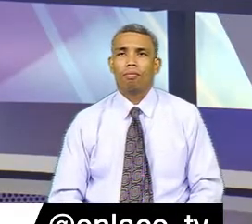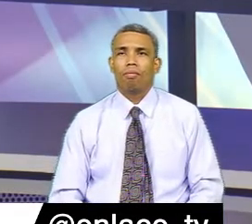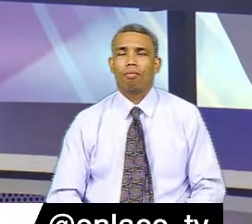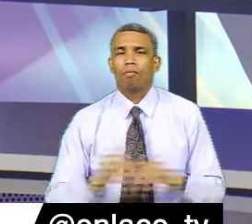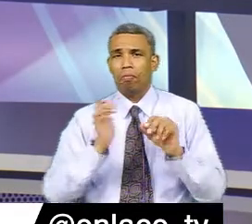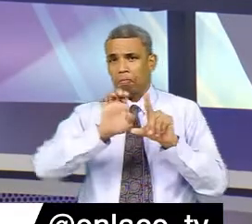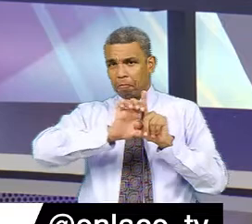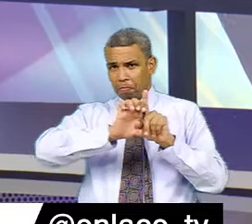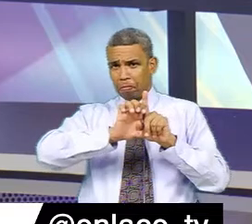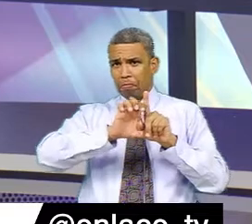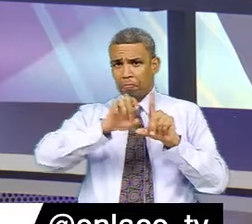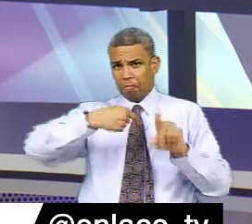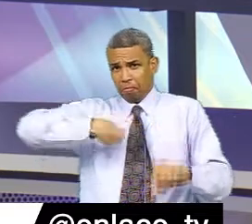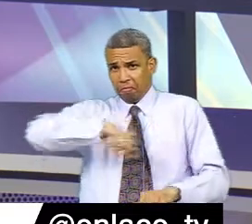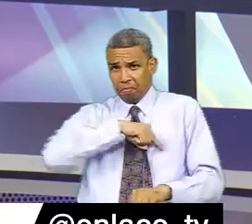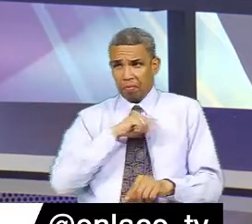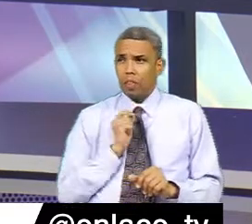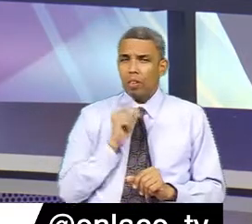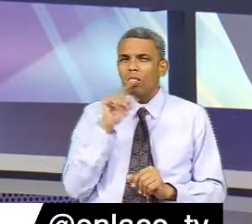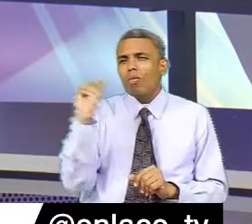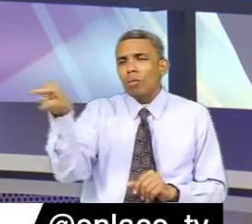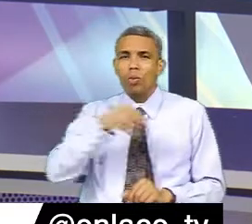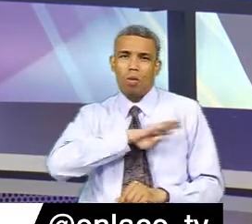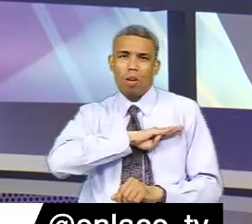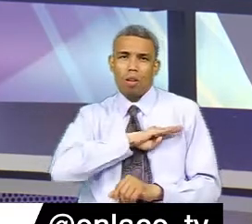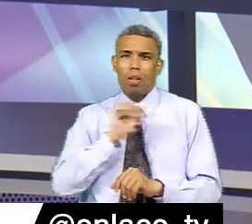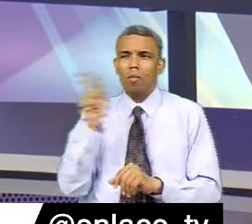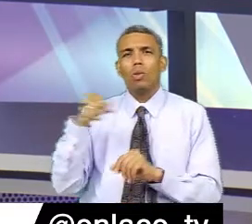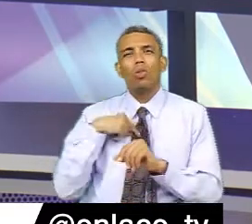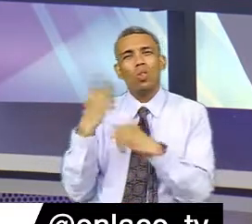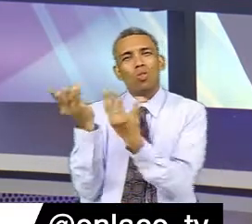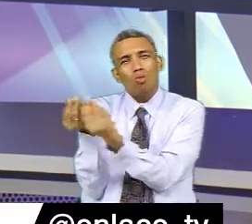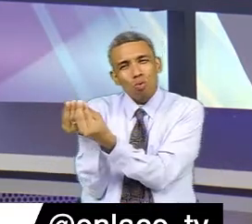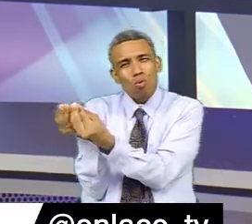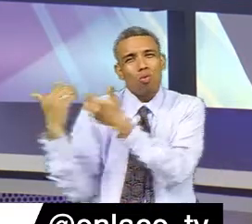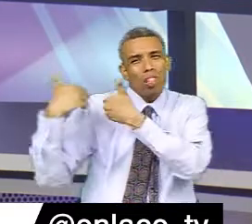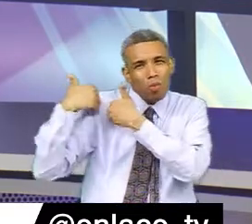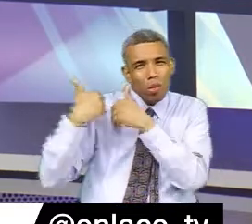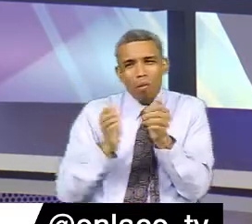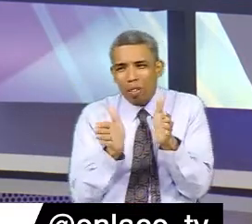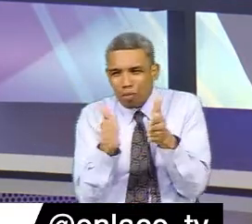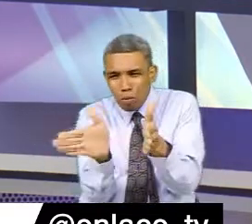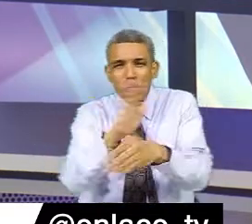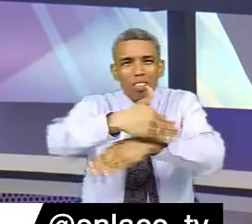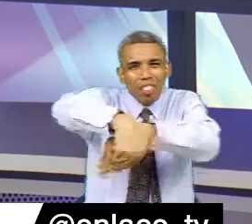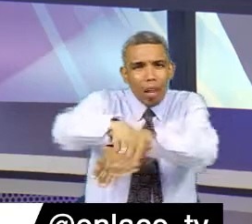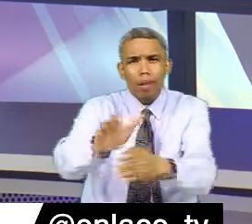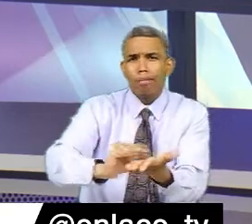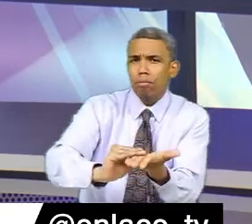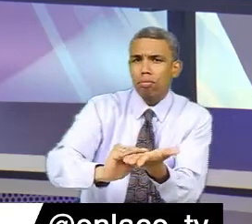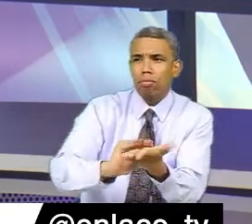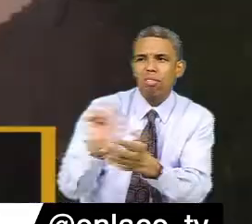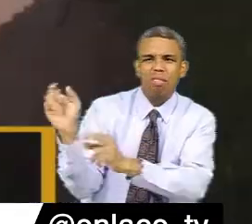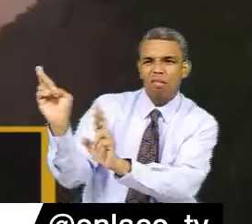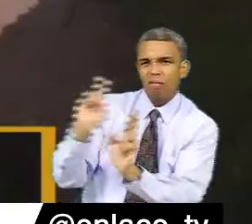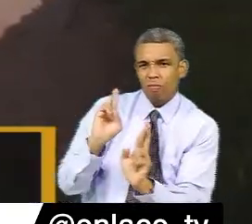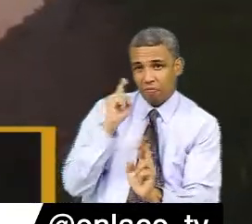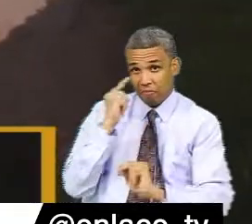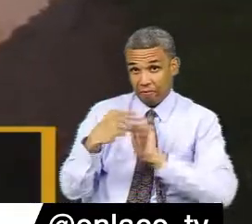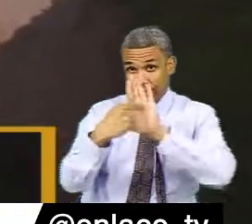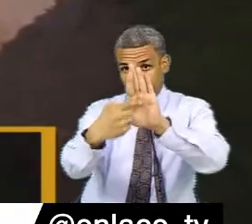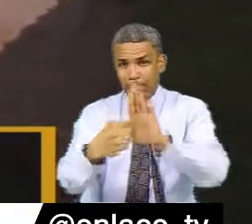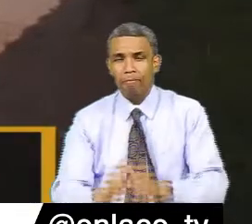al personal de la Secretaría de Infraestructura. Esta fue la respuesta entregada a la comunidad del barrio Villarelis. El funcionario